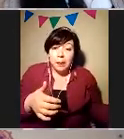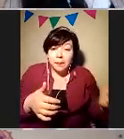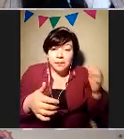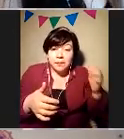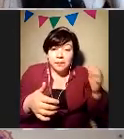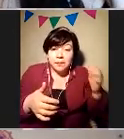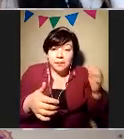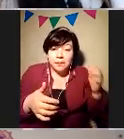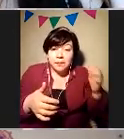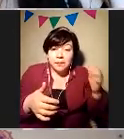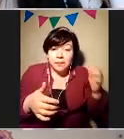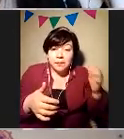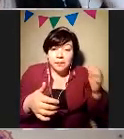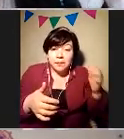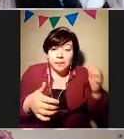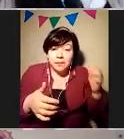ropa.